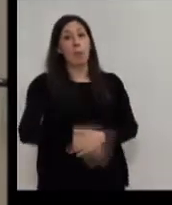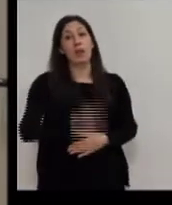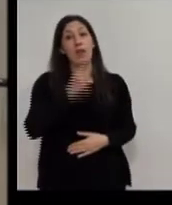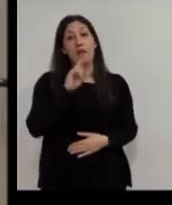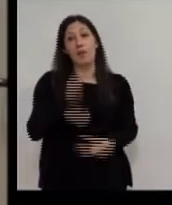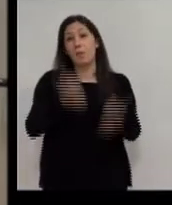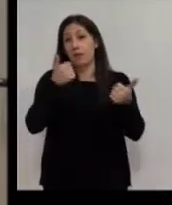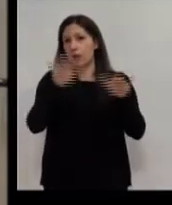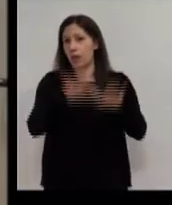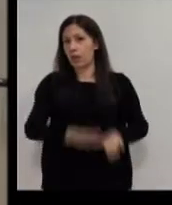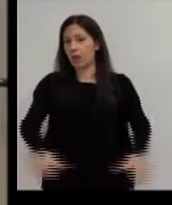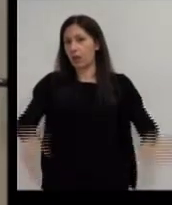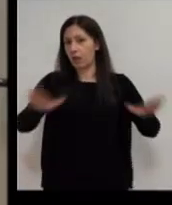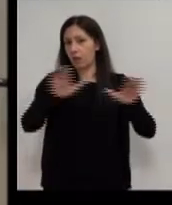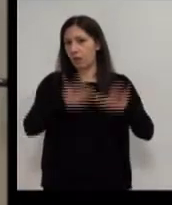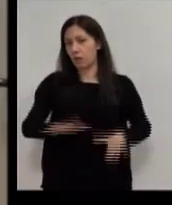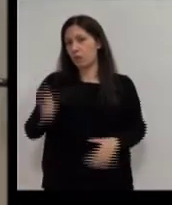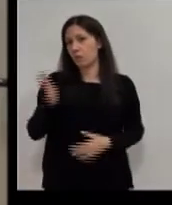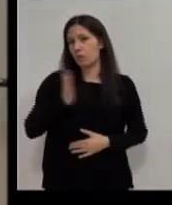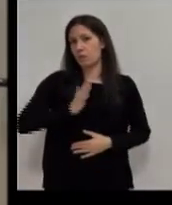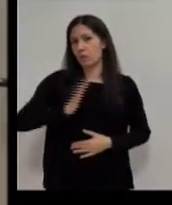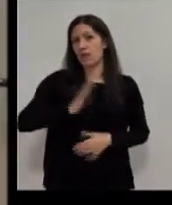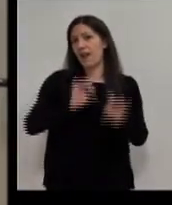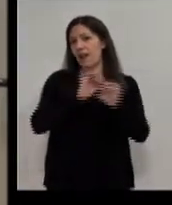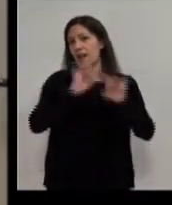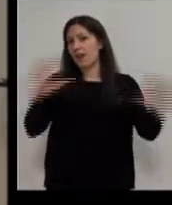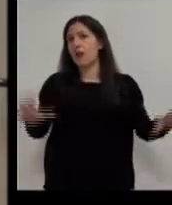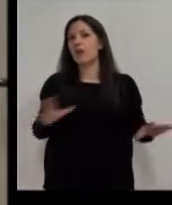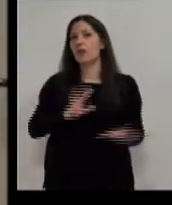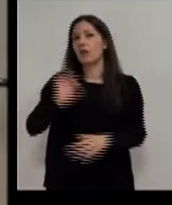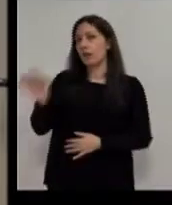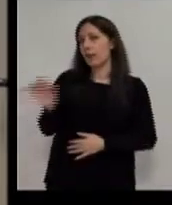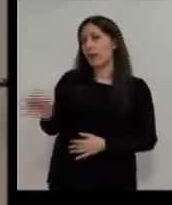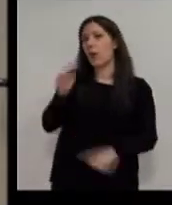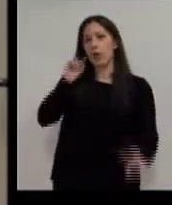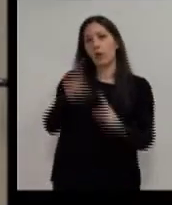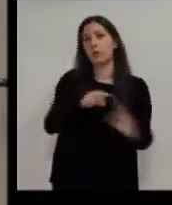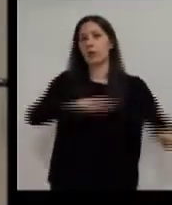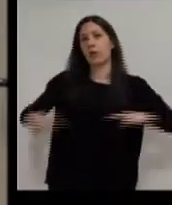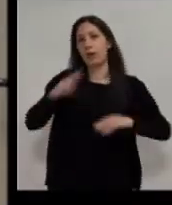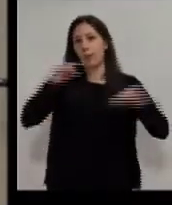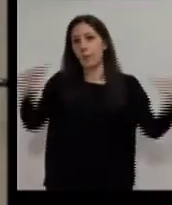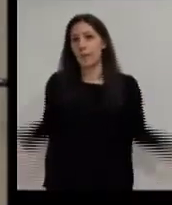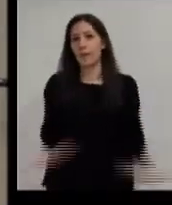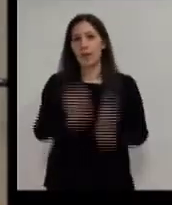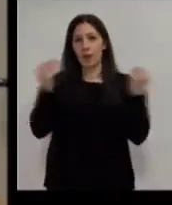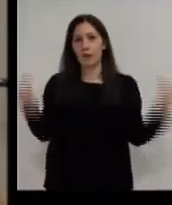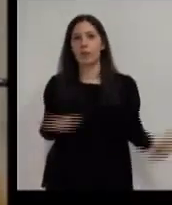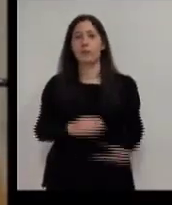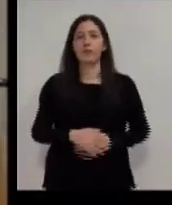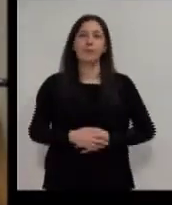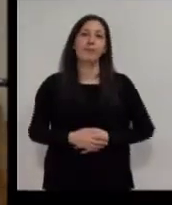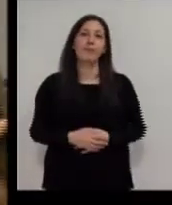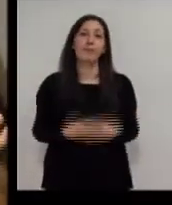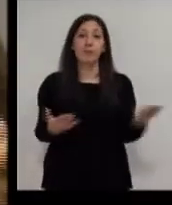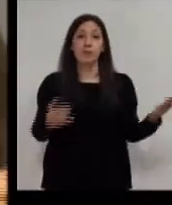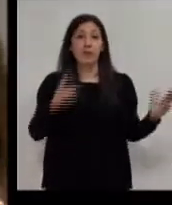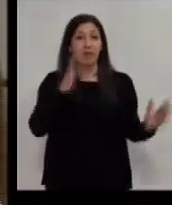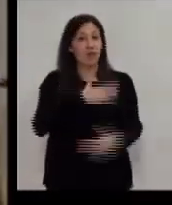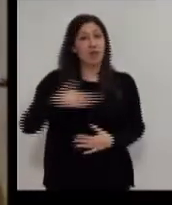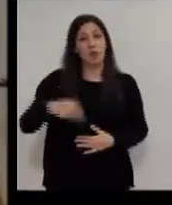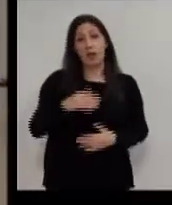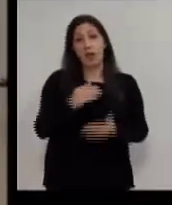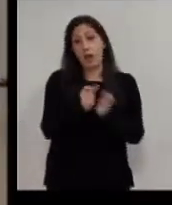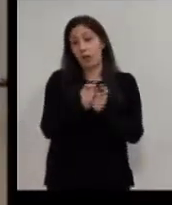Perdona, me están indicando que si pudiéramos hablar un poquito más pausado. Sí, para claro, para que se pueda traducir mejor. Sí,